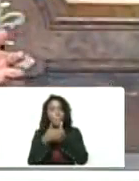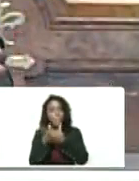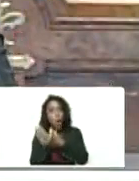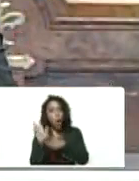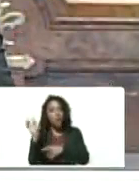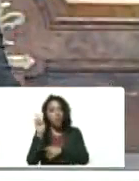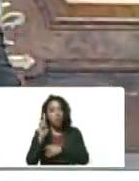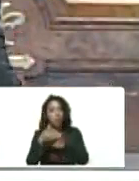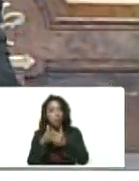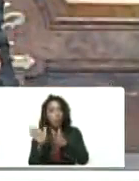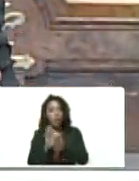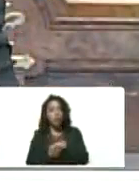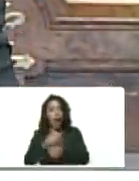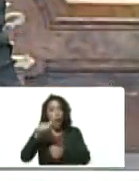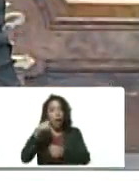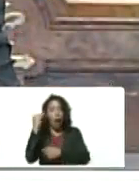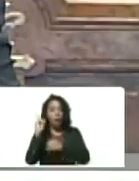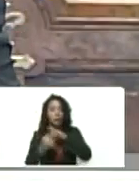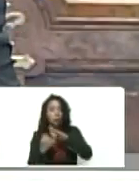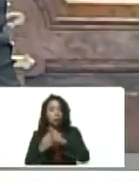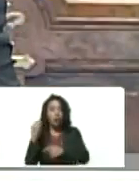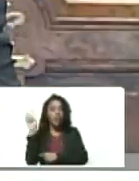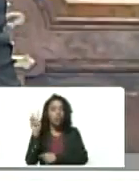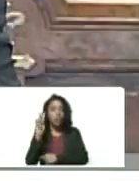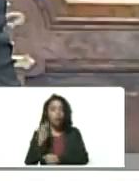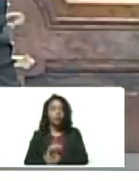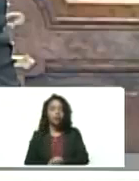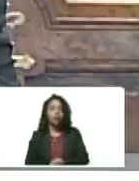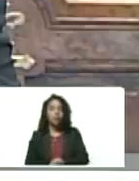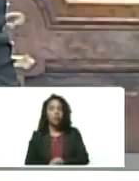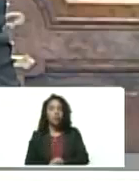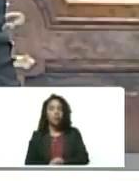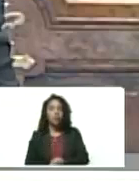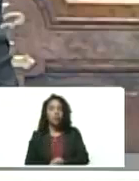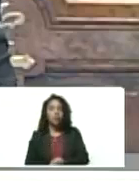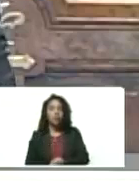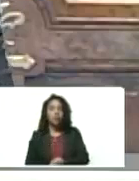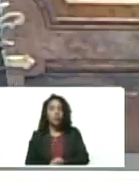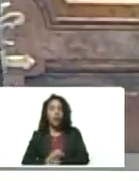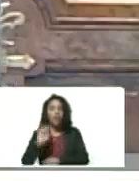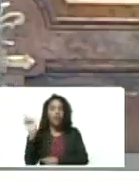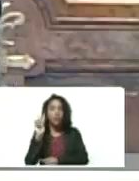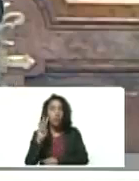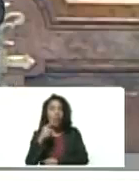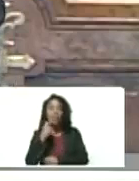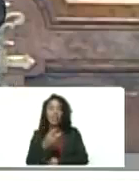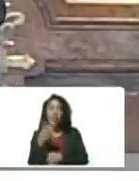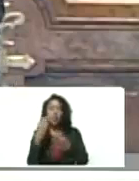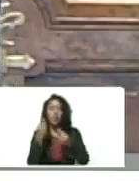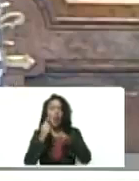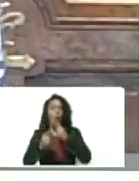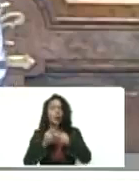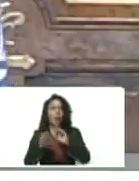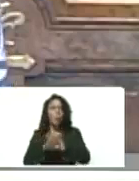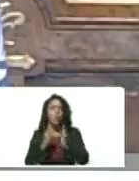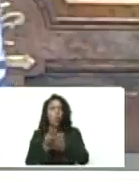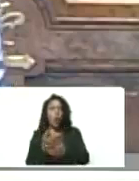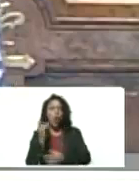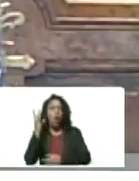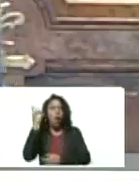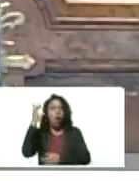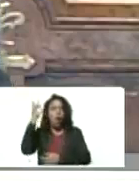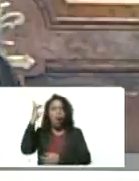aquí están las instituciones de venezuela de venezuela se dicen muchas cosas en el mundo